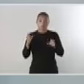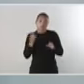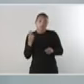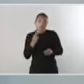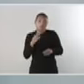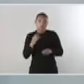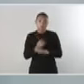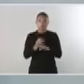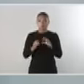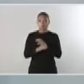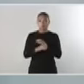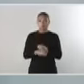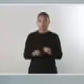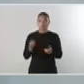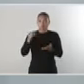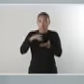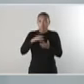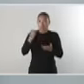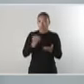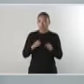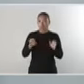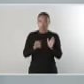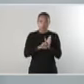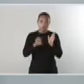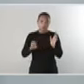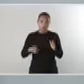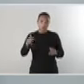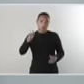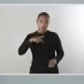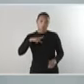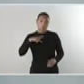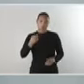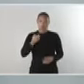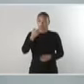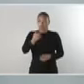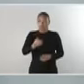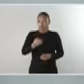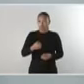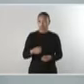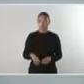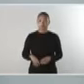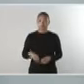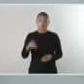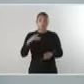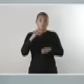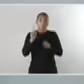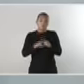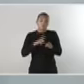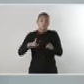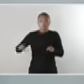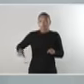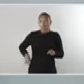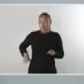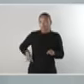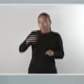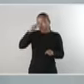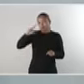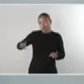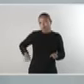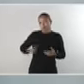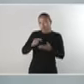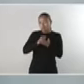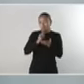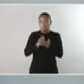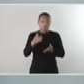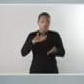y pondré el ejemplo con mi propio sueldo Porque gobernar Tamaulipas será un honor no necesito cobrar para eso